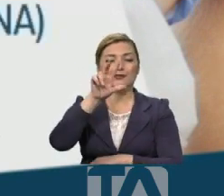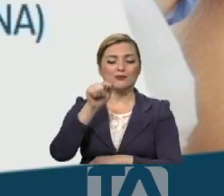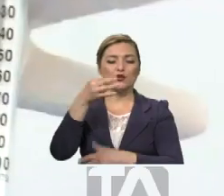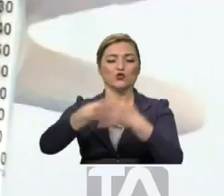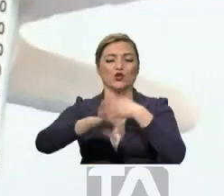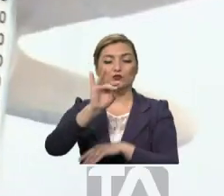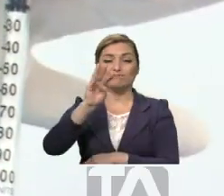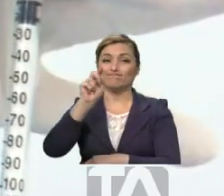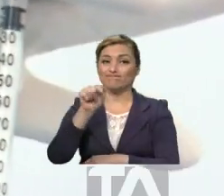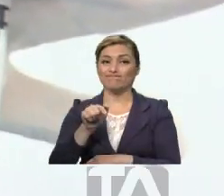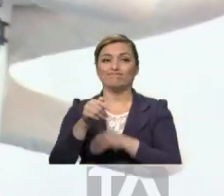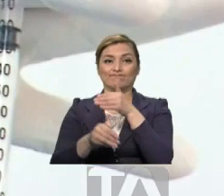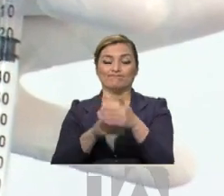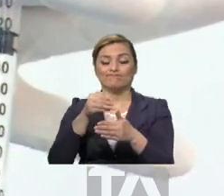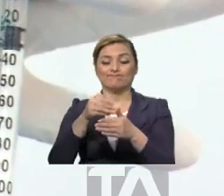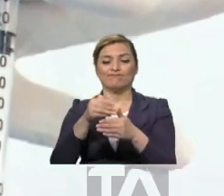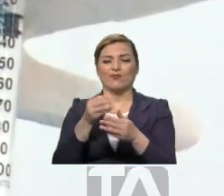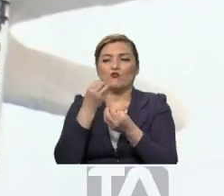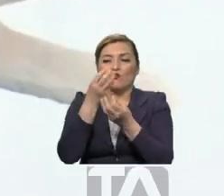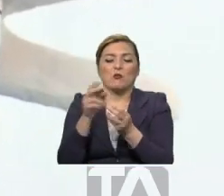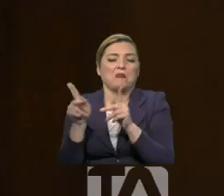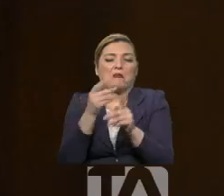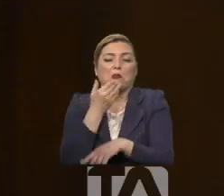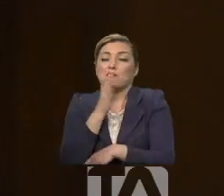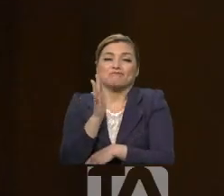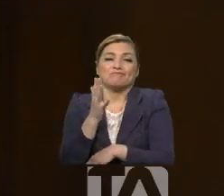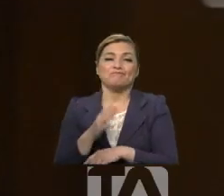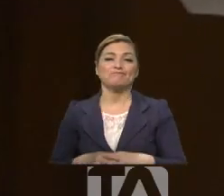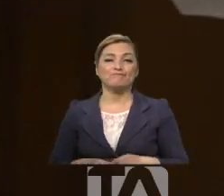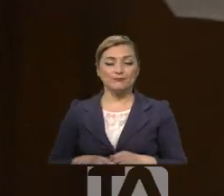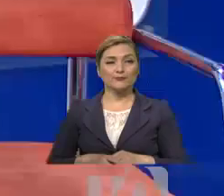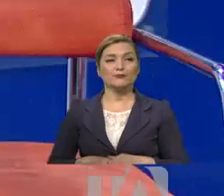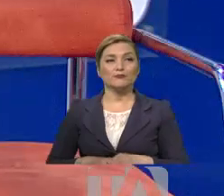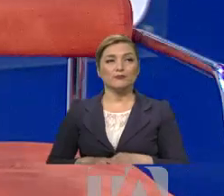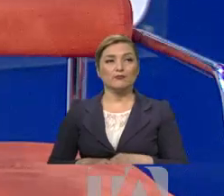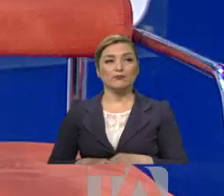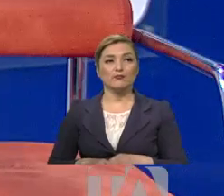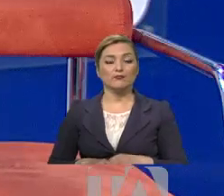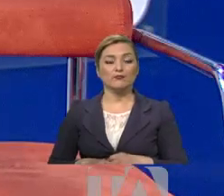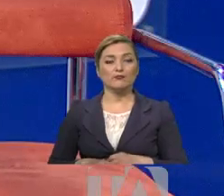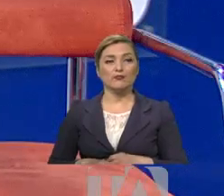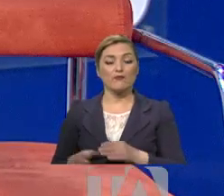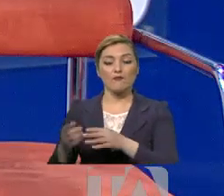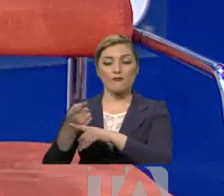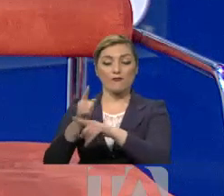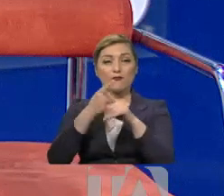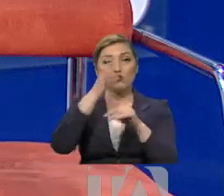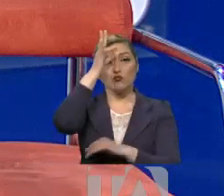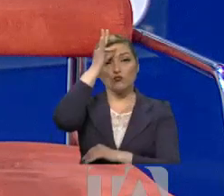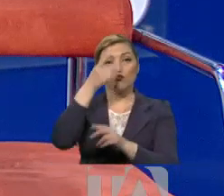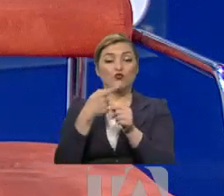86.000 dosis. Todo esto avanza sin mayores detalles sobre la planificación. Dayana Monroy, 24 horas. Varios hospitales de